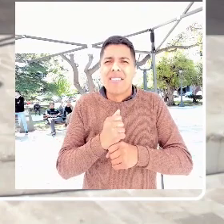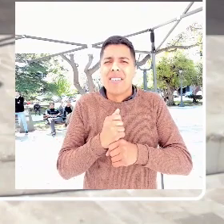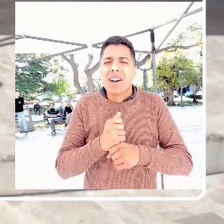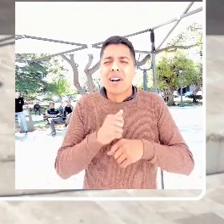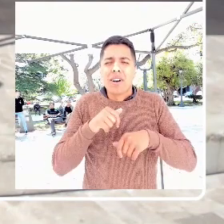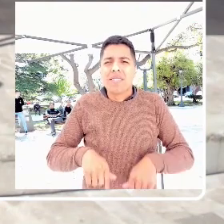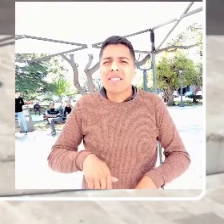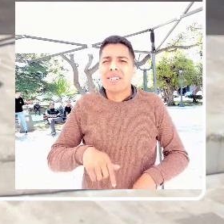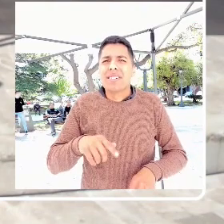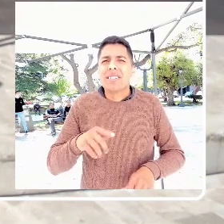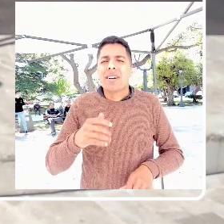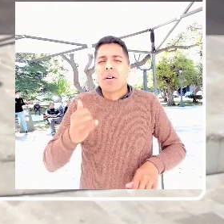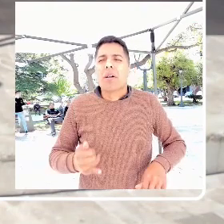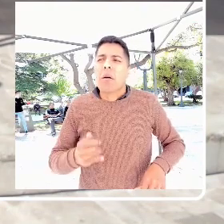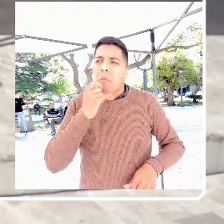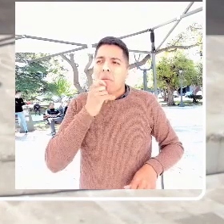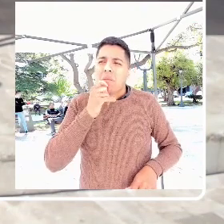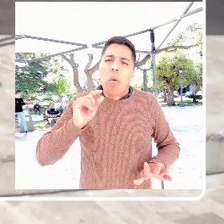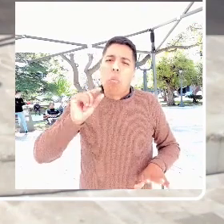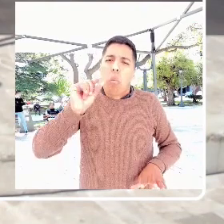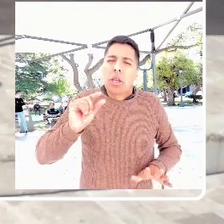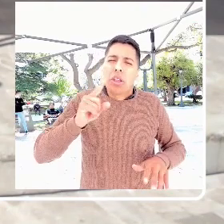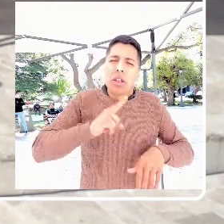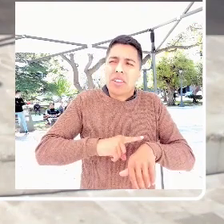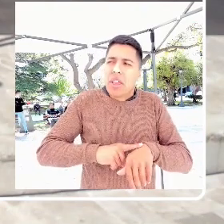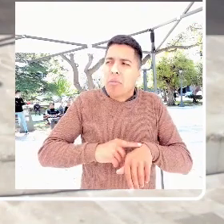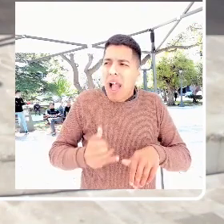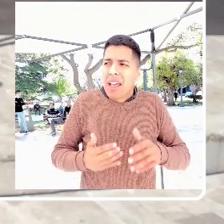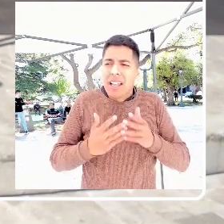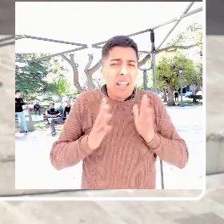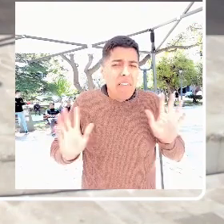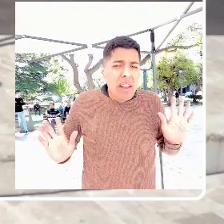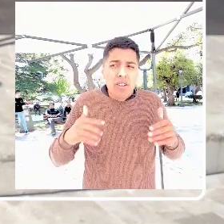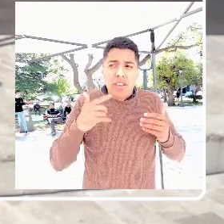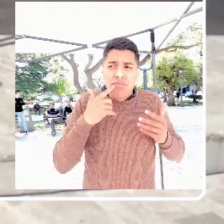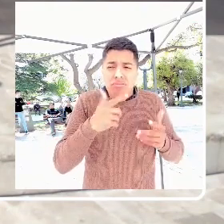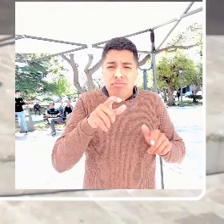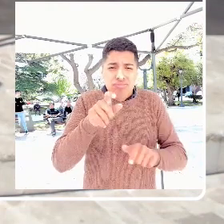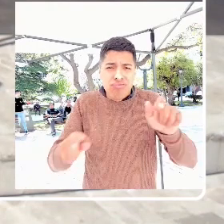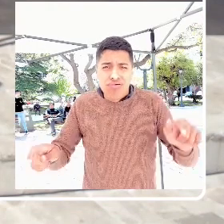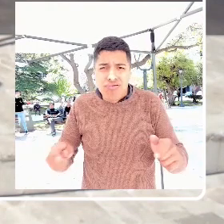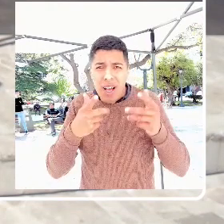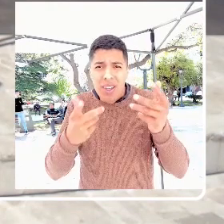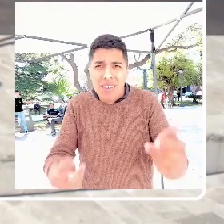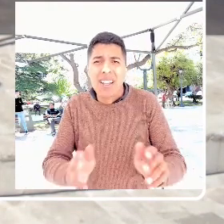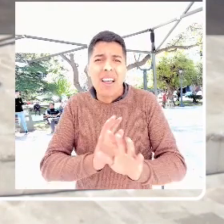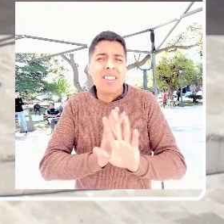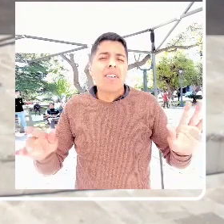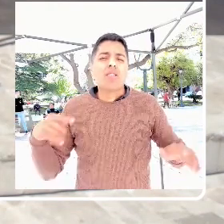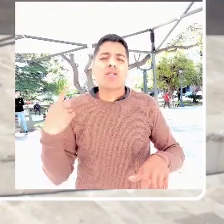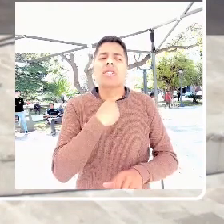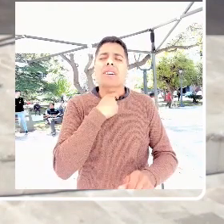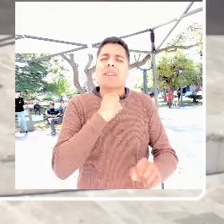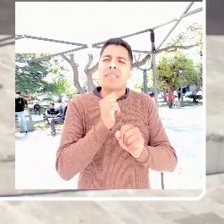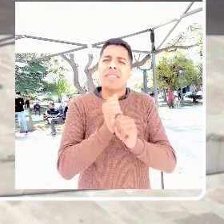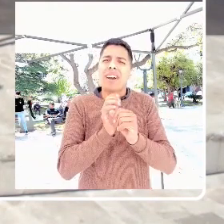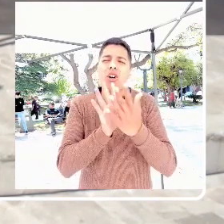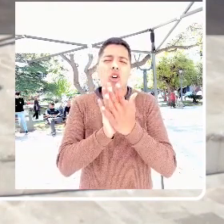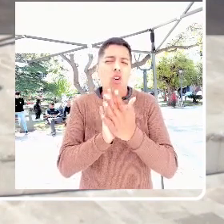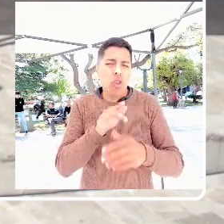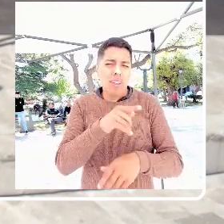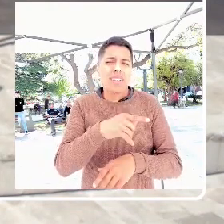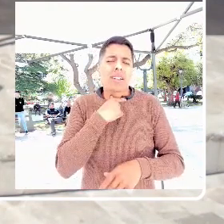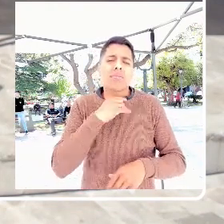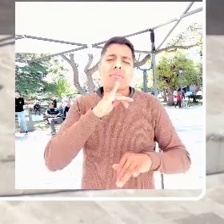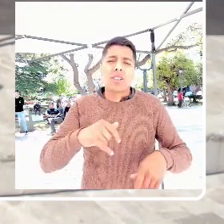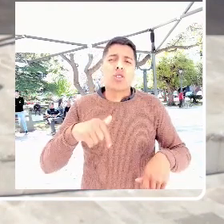desarrollada, y cuando tenemos un poquito de tiempo, lo disponemos para ustedes, para la comunidad. Seguir trabajando como recalcan, es